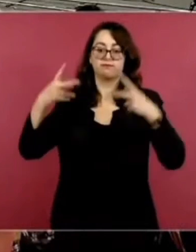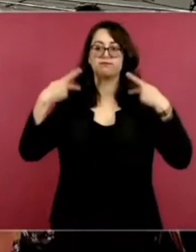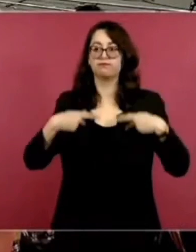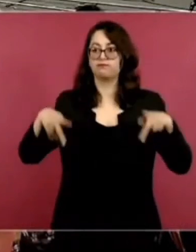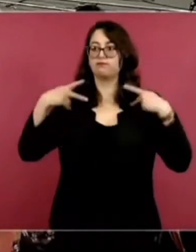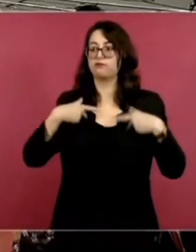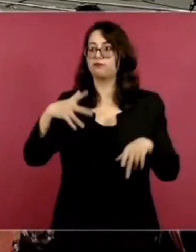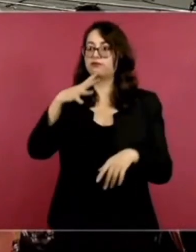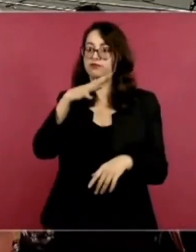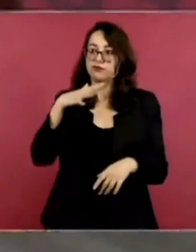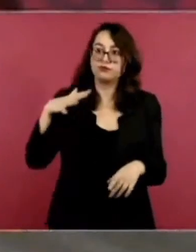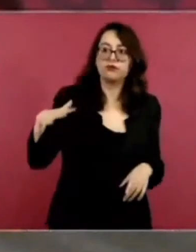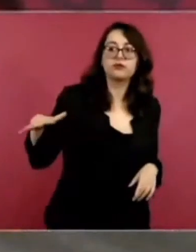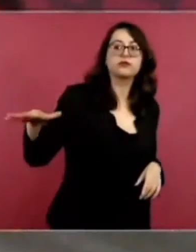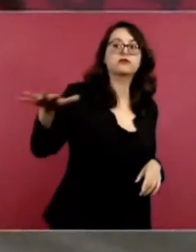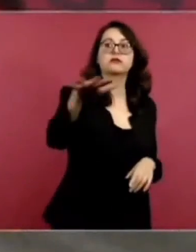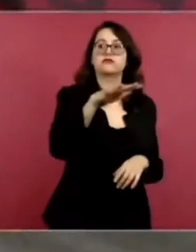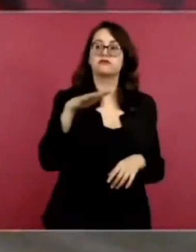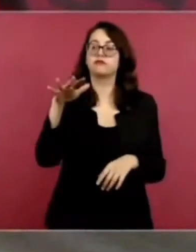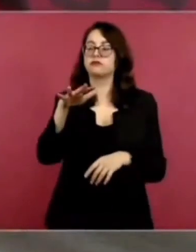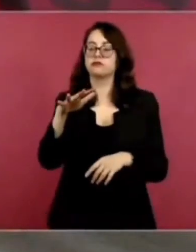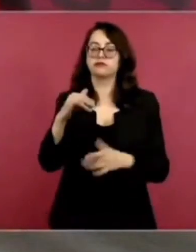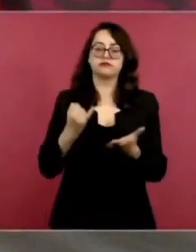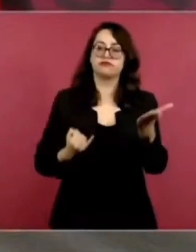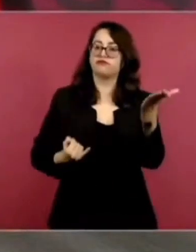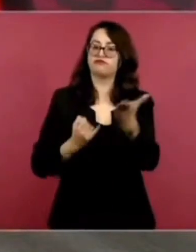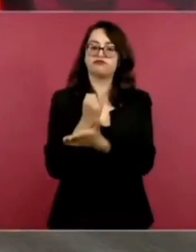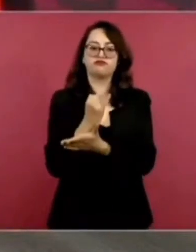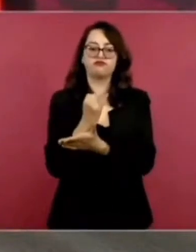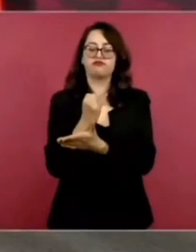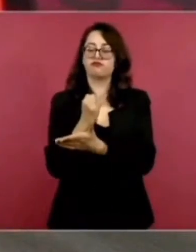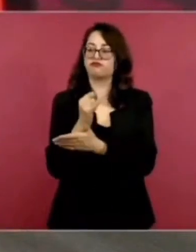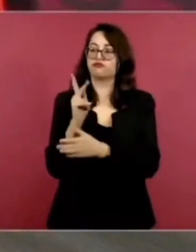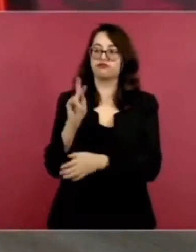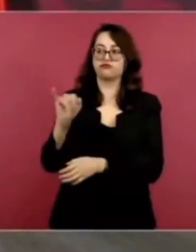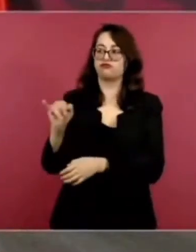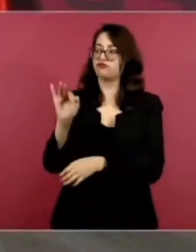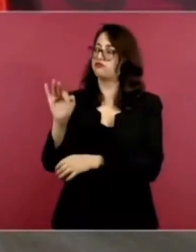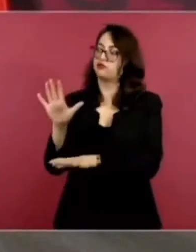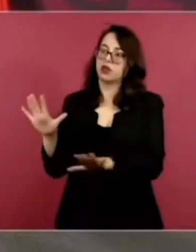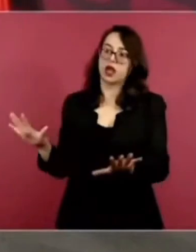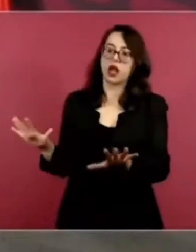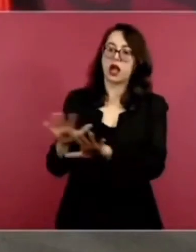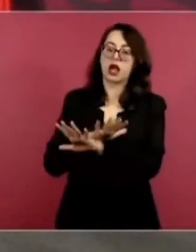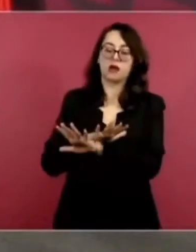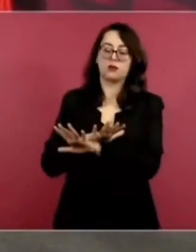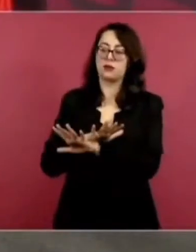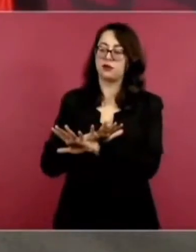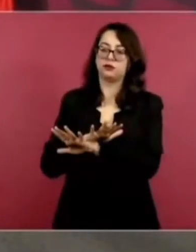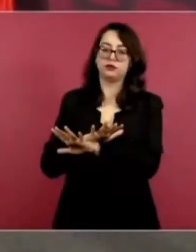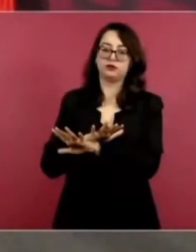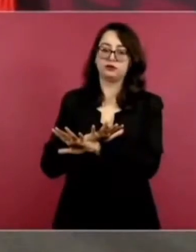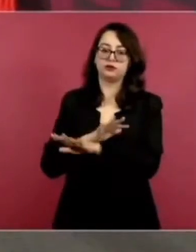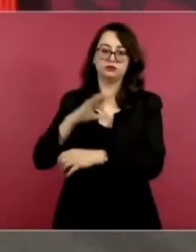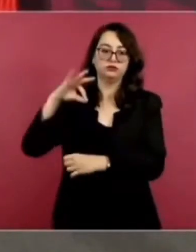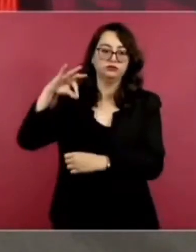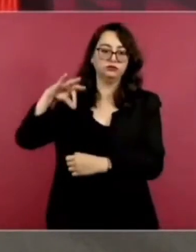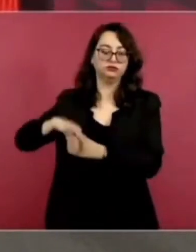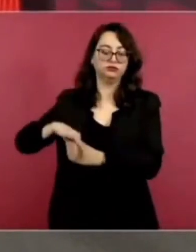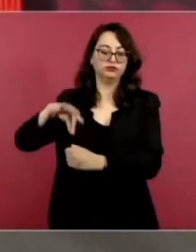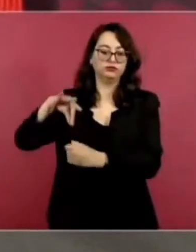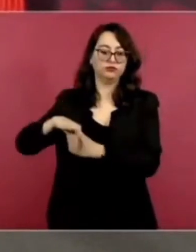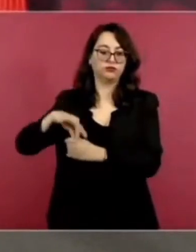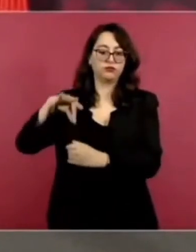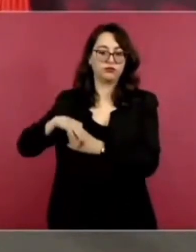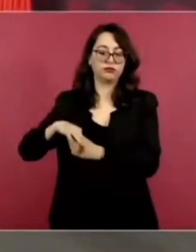el que renueve. Y el Poder Judicial no quiere decir